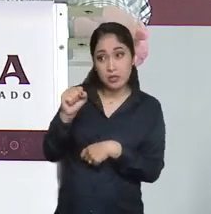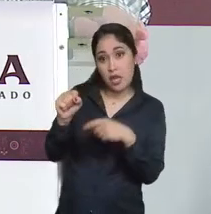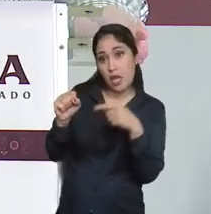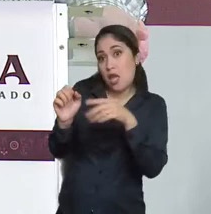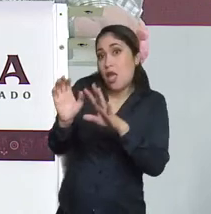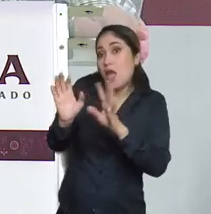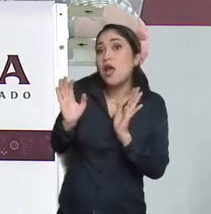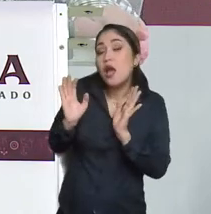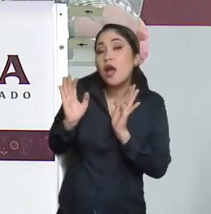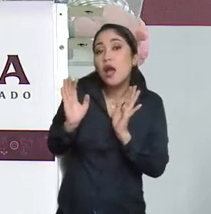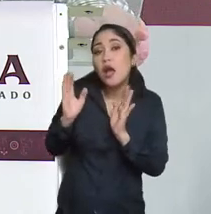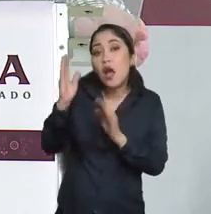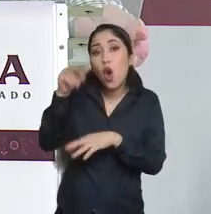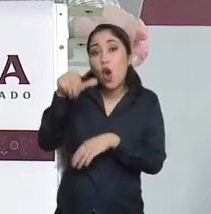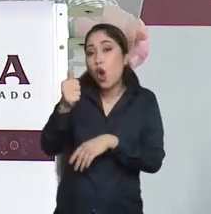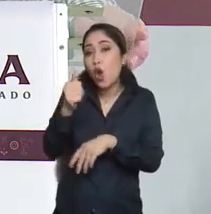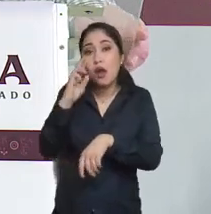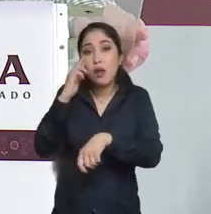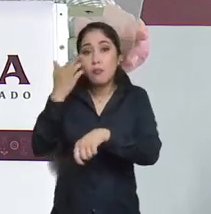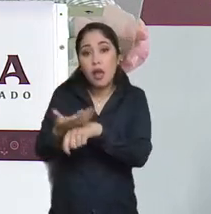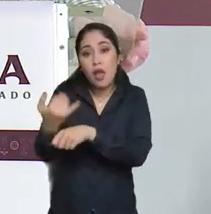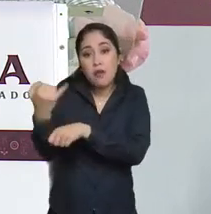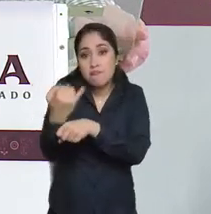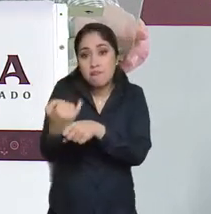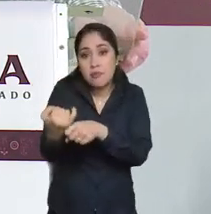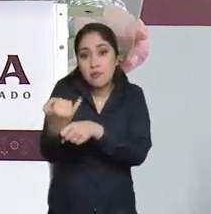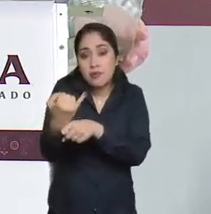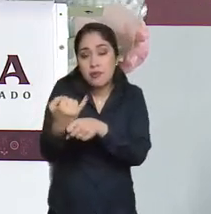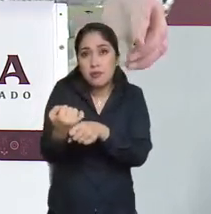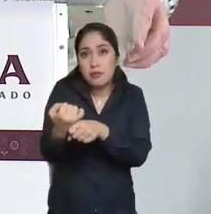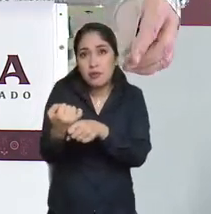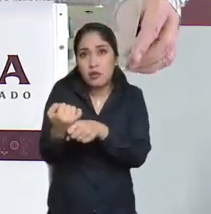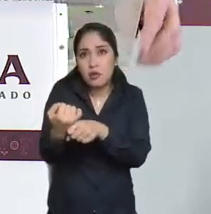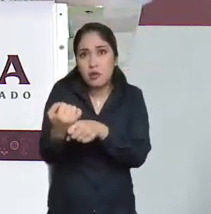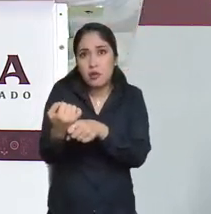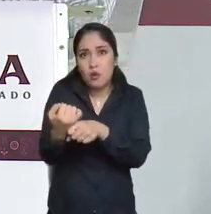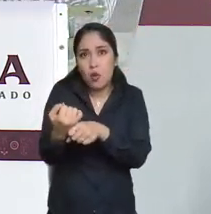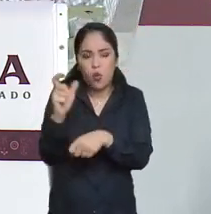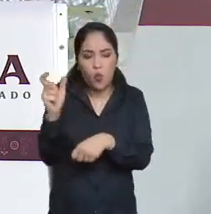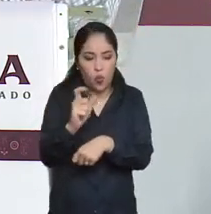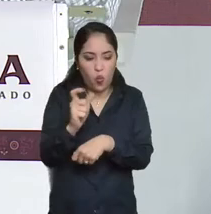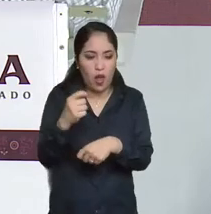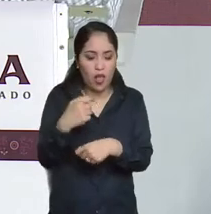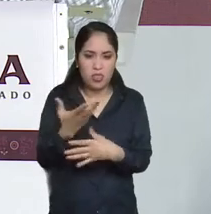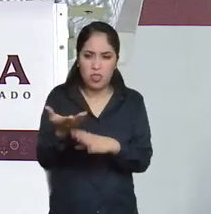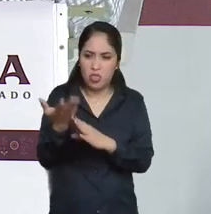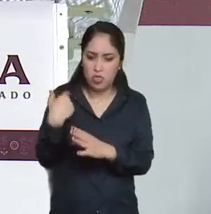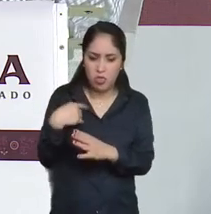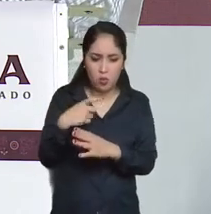Yo no sé si dentro de esa, porque no sé cuándo se hizo la licitación, si dentro de esa